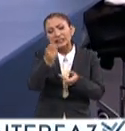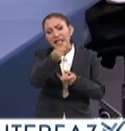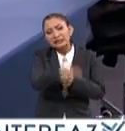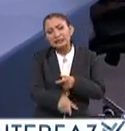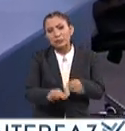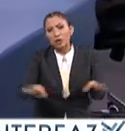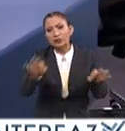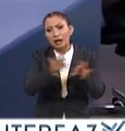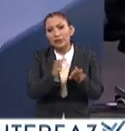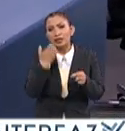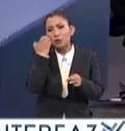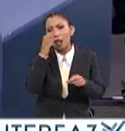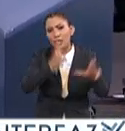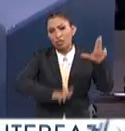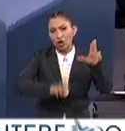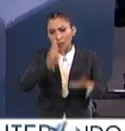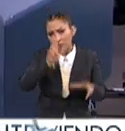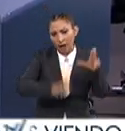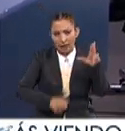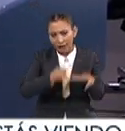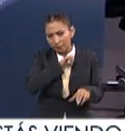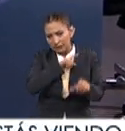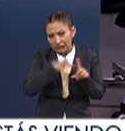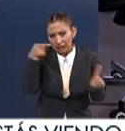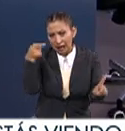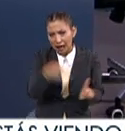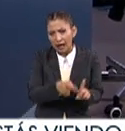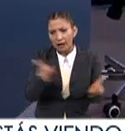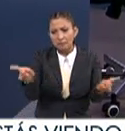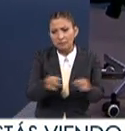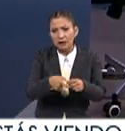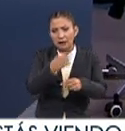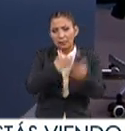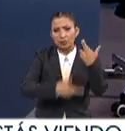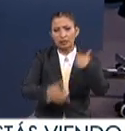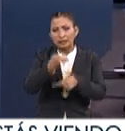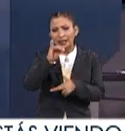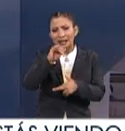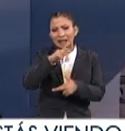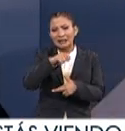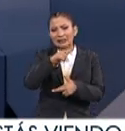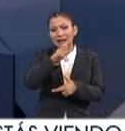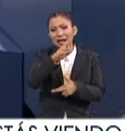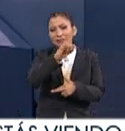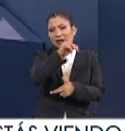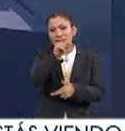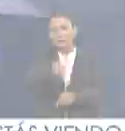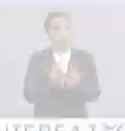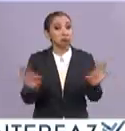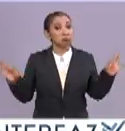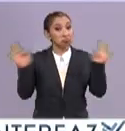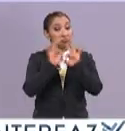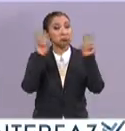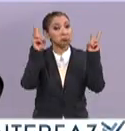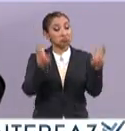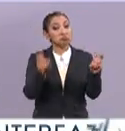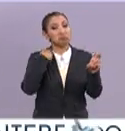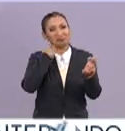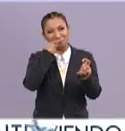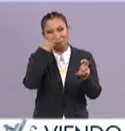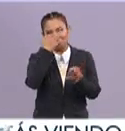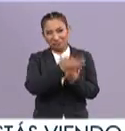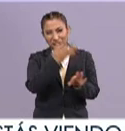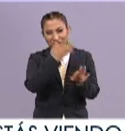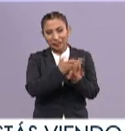tan relevante que está haciendo la Escuela Normal de Especialización. Vamos a hacer una breve pausa, regresamos. Esto es Interfaz. Este tema del cual